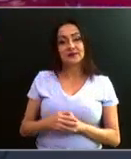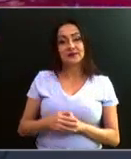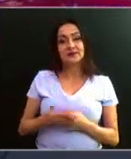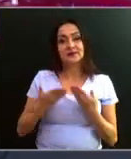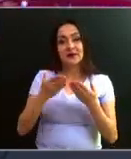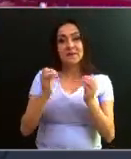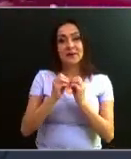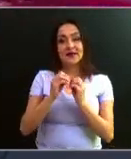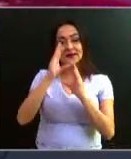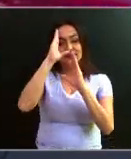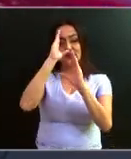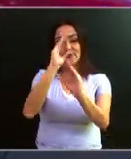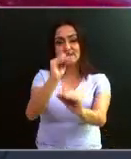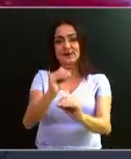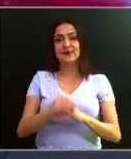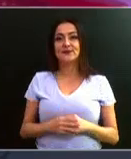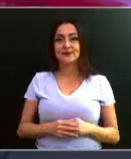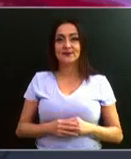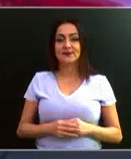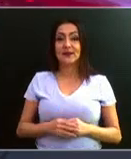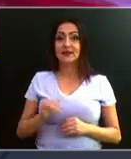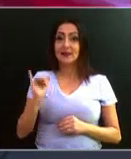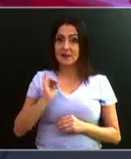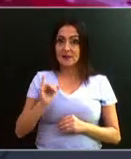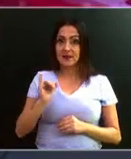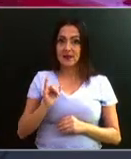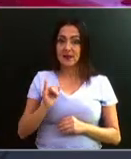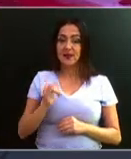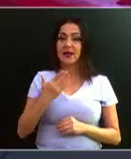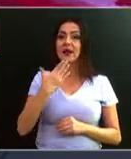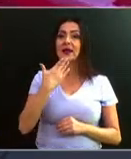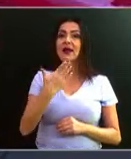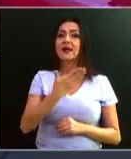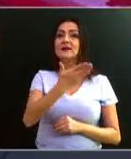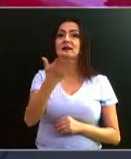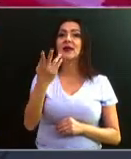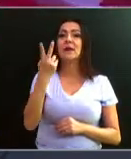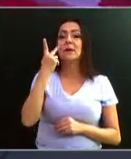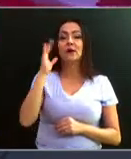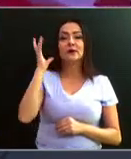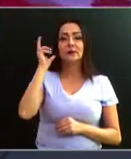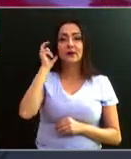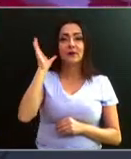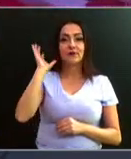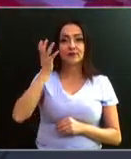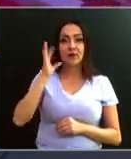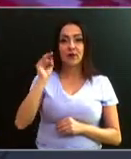les acompañará con más información. También damos las gracias a quienes nos acompañaron por los